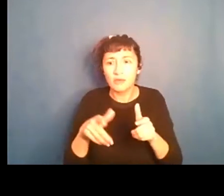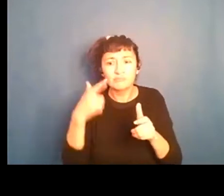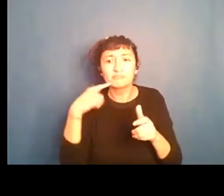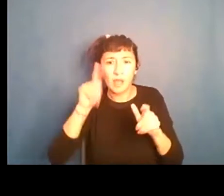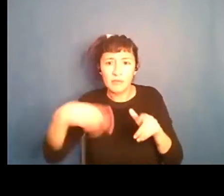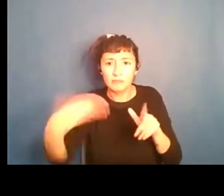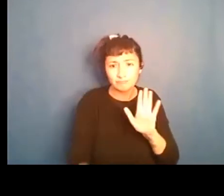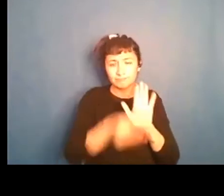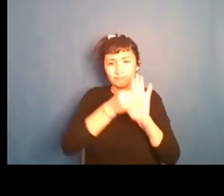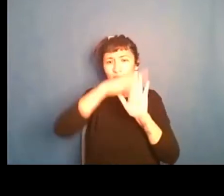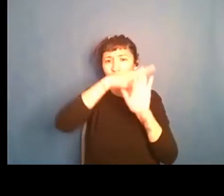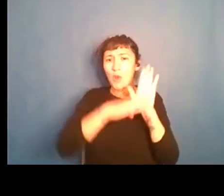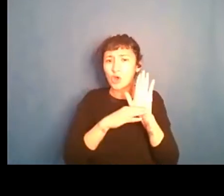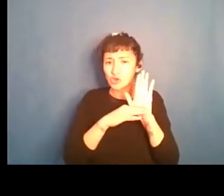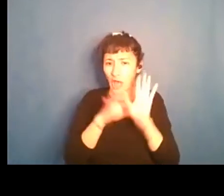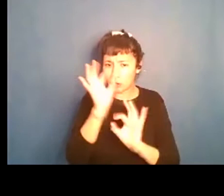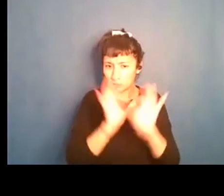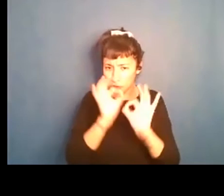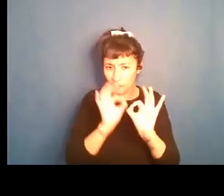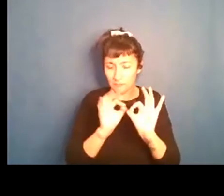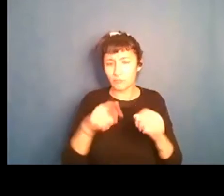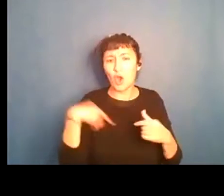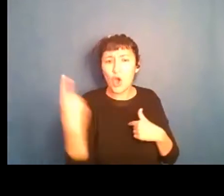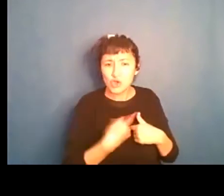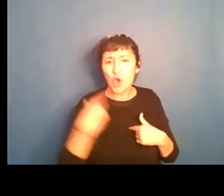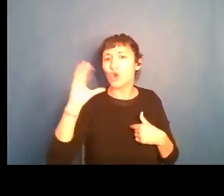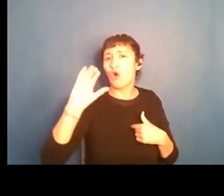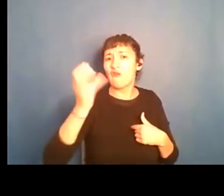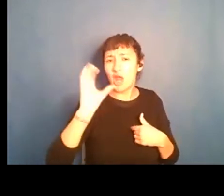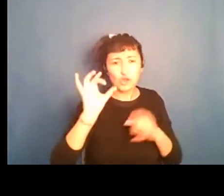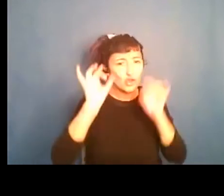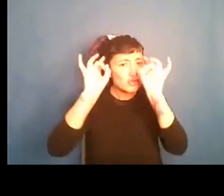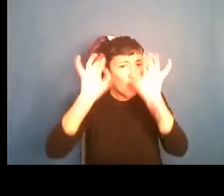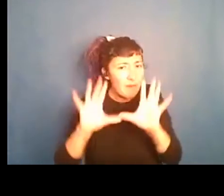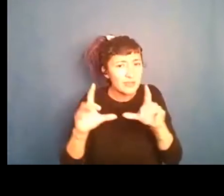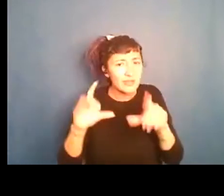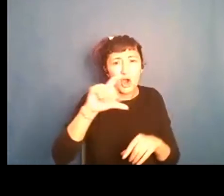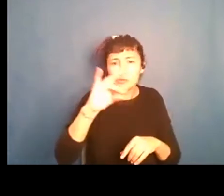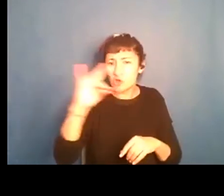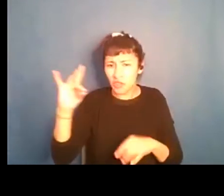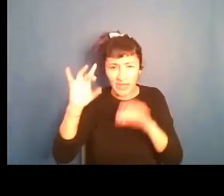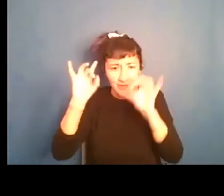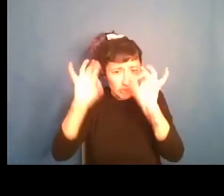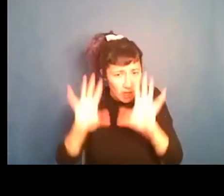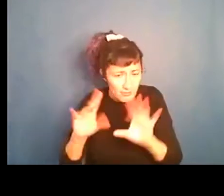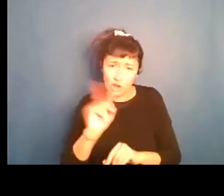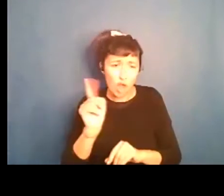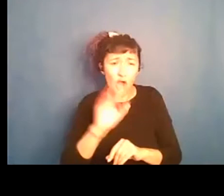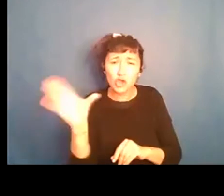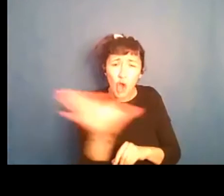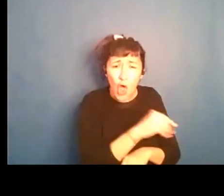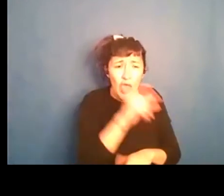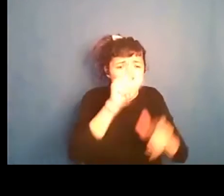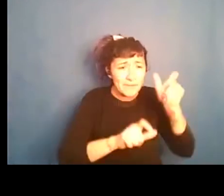que solamente Confederación Argentina de Sordos, solamente la comisión directiva. No, es la voz, entidad de todas